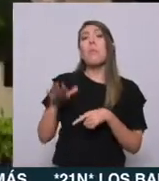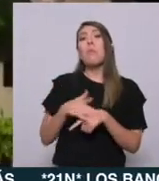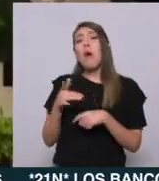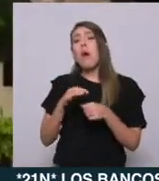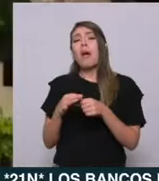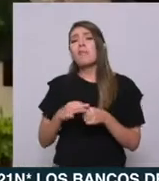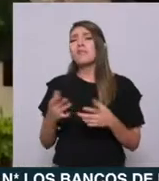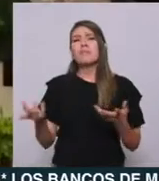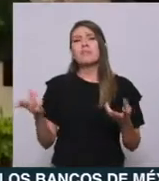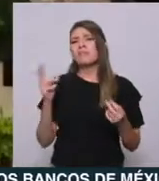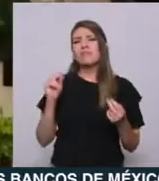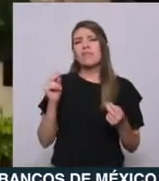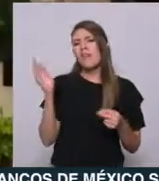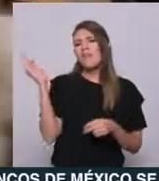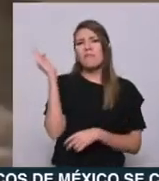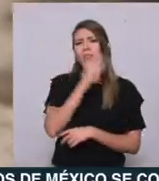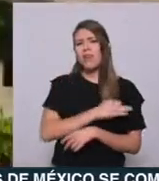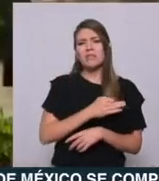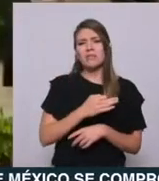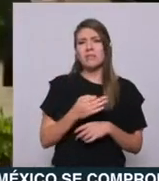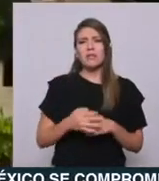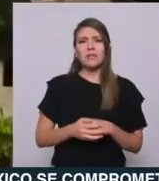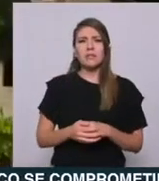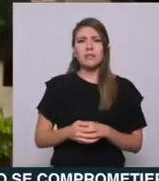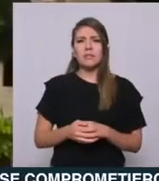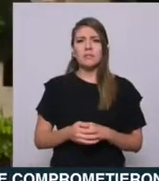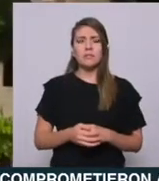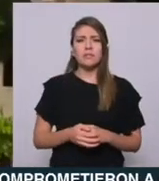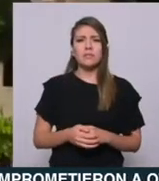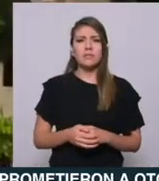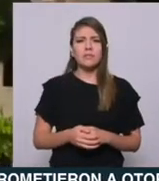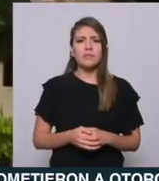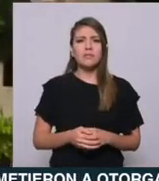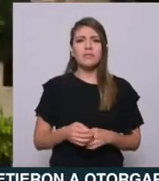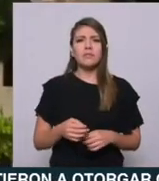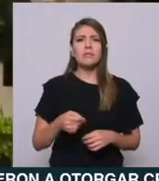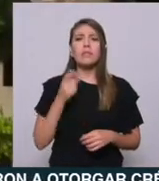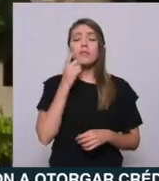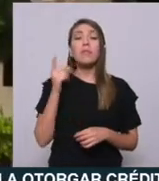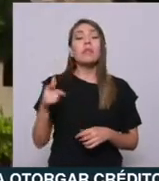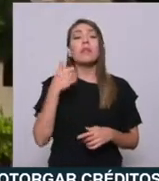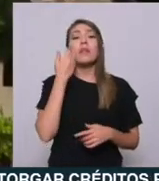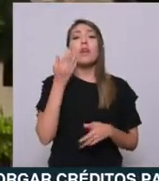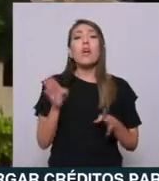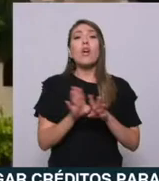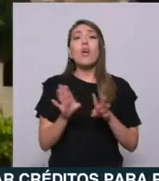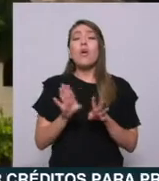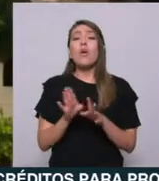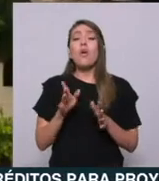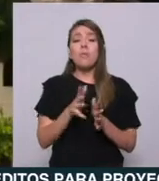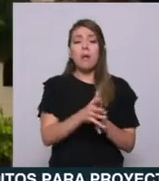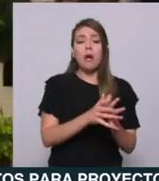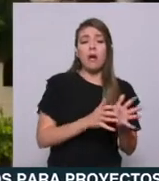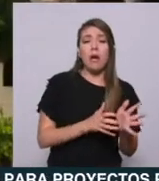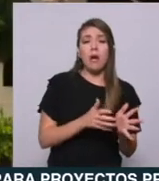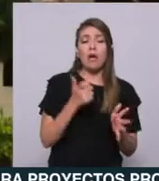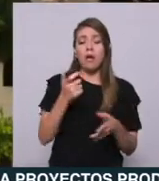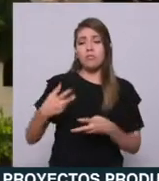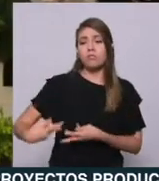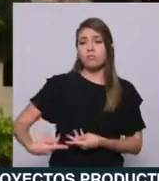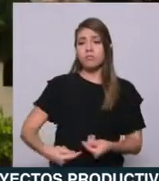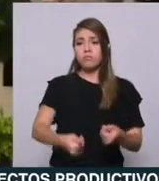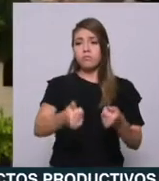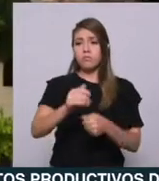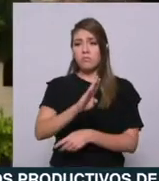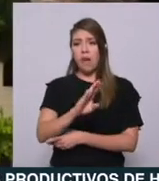falso. Han hablado, por ejemplo, de que intentaban ahorrarle dinero a Baja California, cuando aún en ese tema están